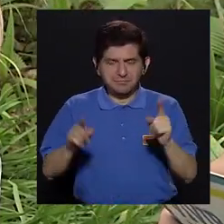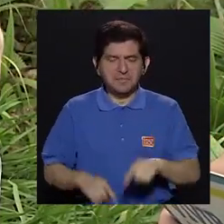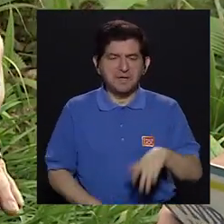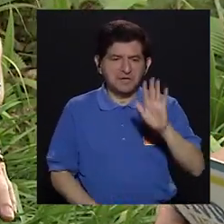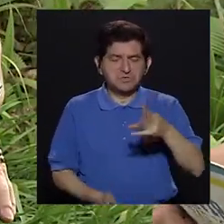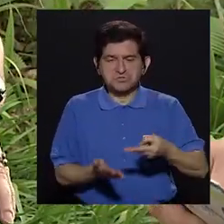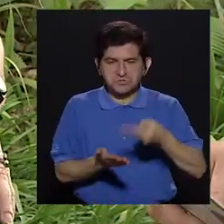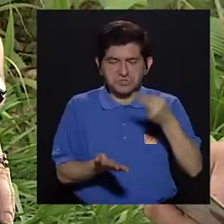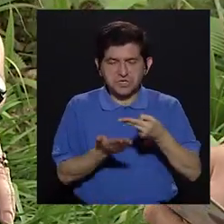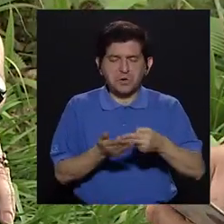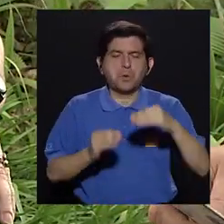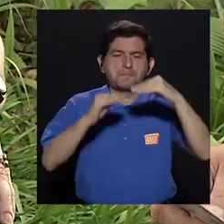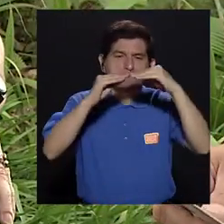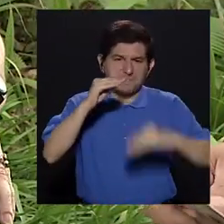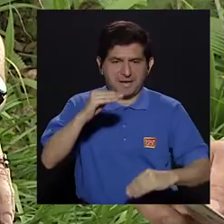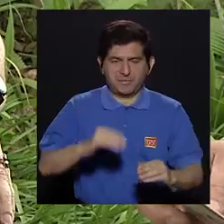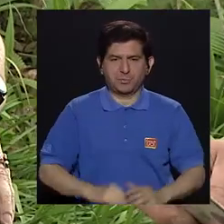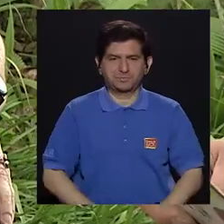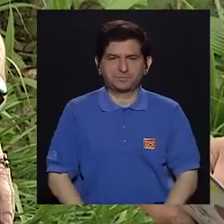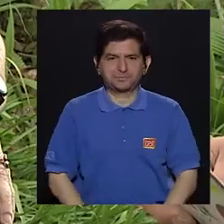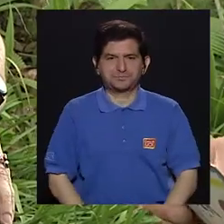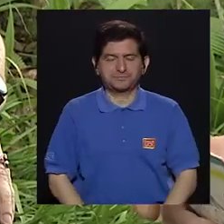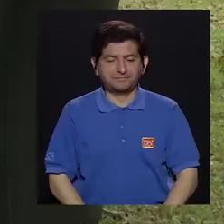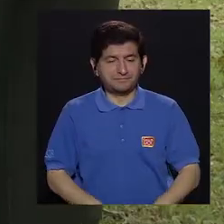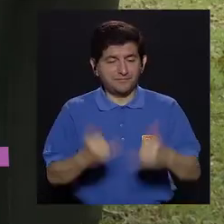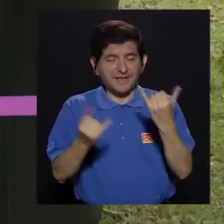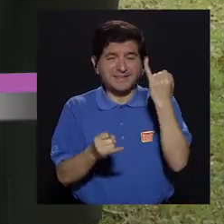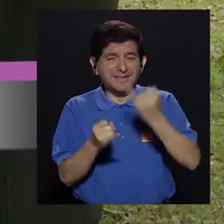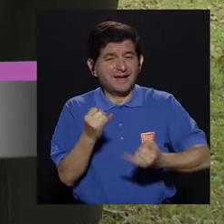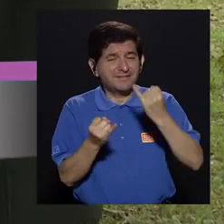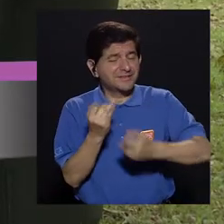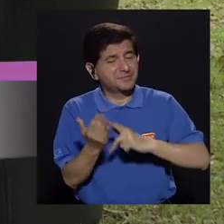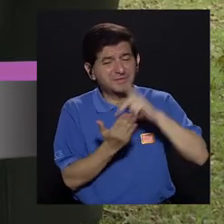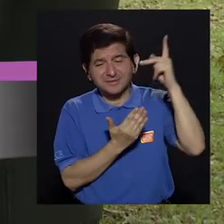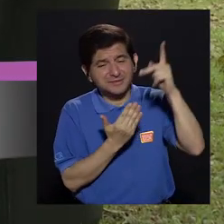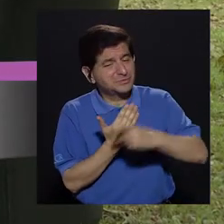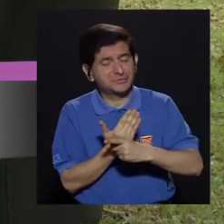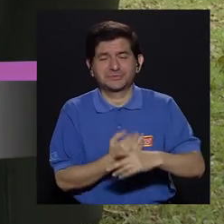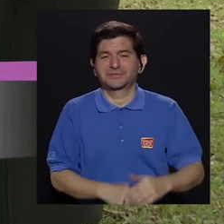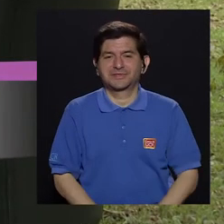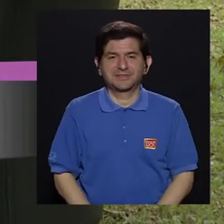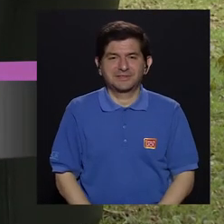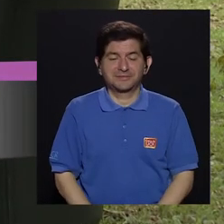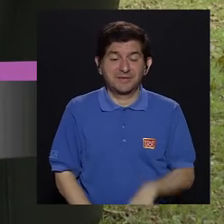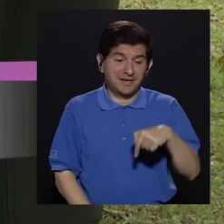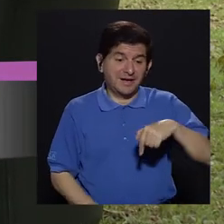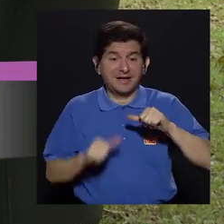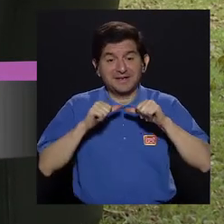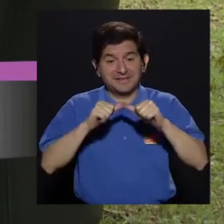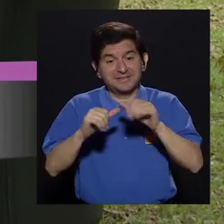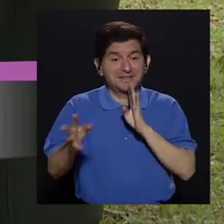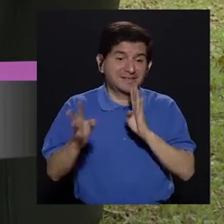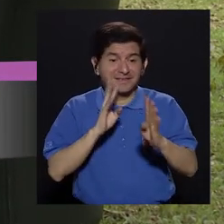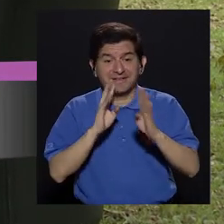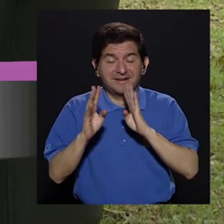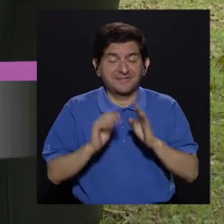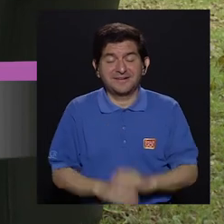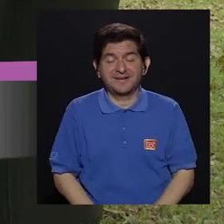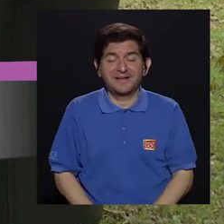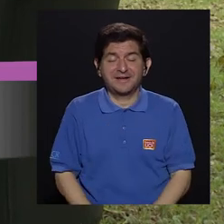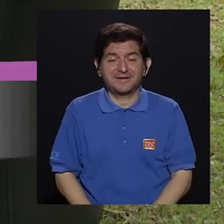5 cucharadas sería lo mínimo. Bueno, ya tenemos que cerrar pues el programa, pues seguiríamos aquí pues